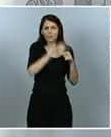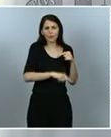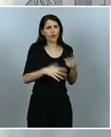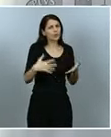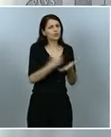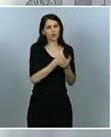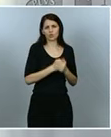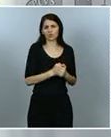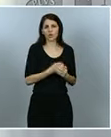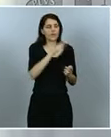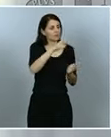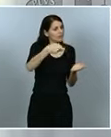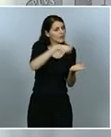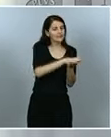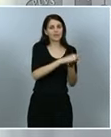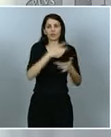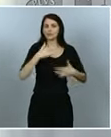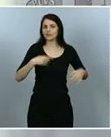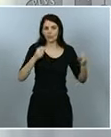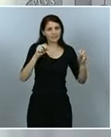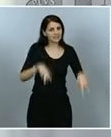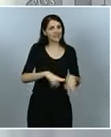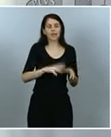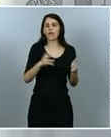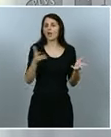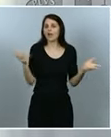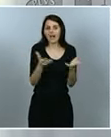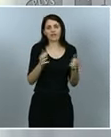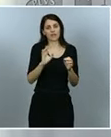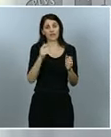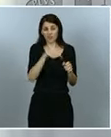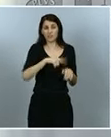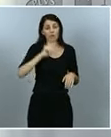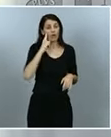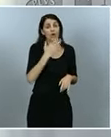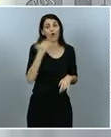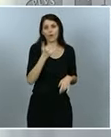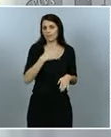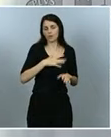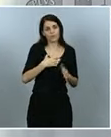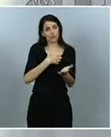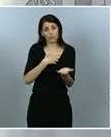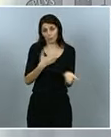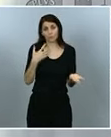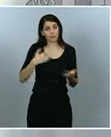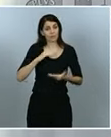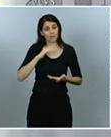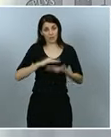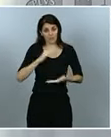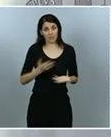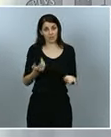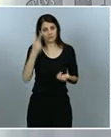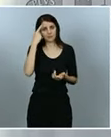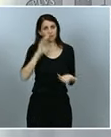leves o asintomáticos. ¿Cuál es el impacto que tiene esto en los indicadores? Vamos a ver ahora una tabla que nos da la evolución o